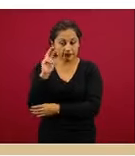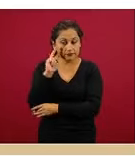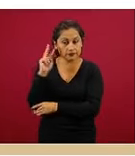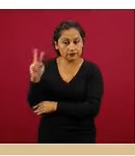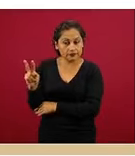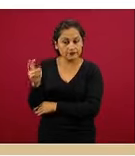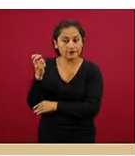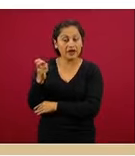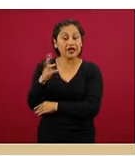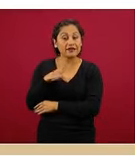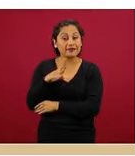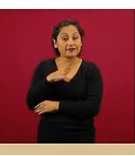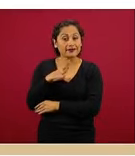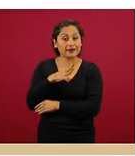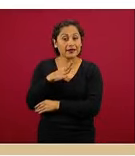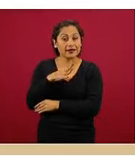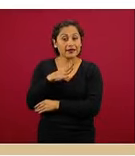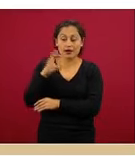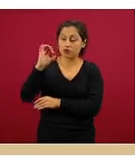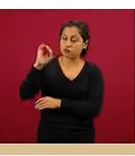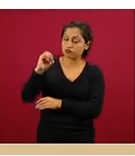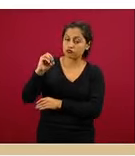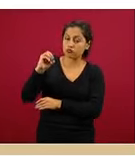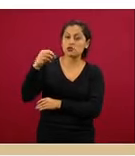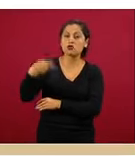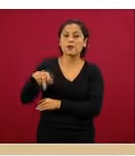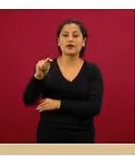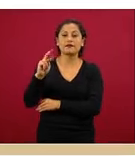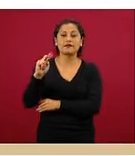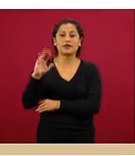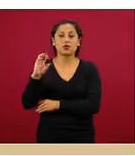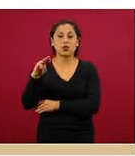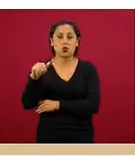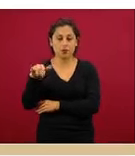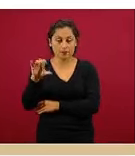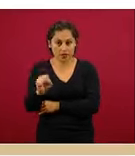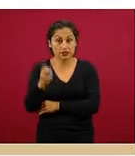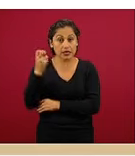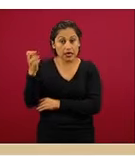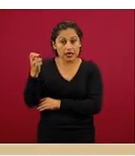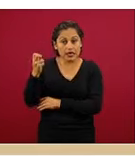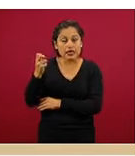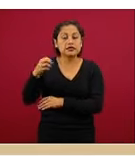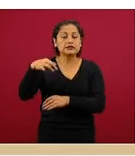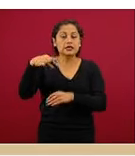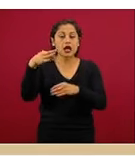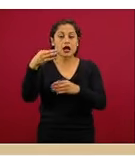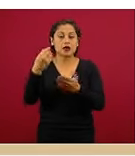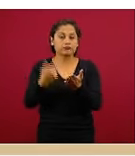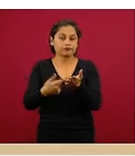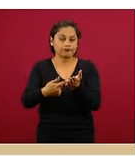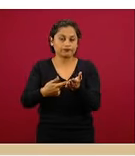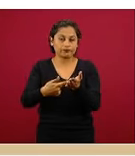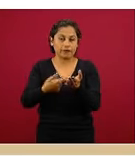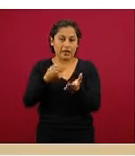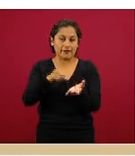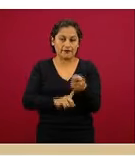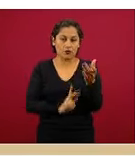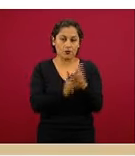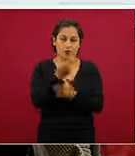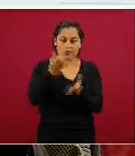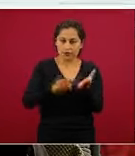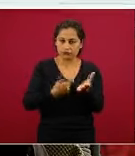unas estructuras que se llaman tricomas. Estos tricomas son un aceite que ocurre naturalmente en la planta y